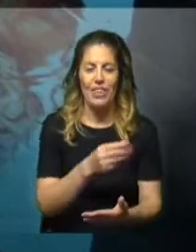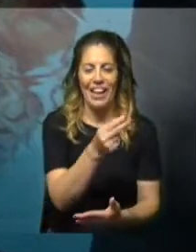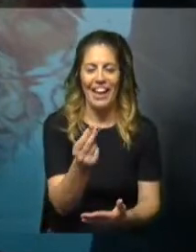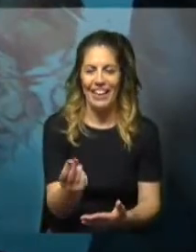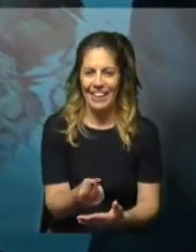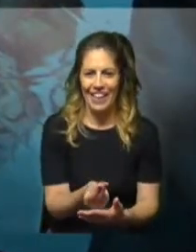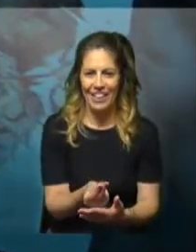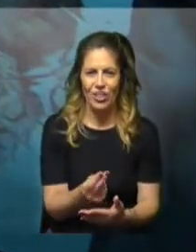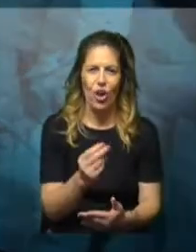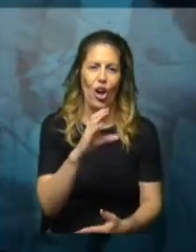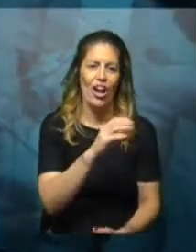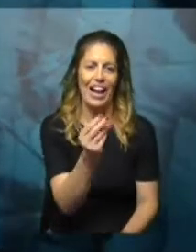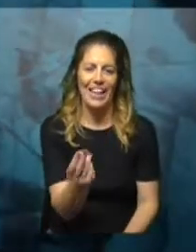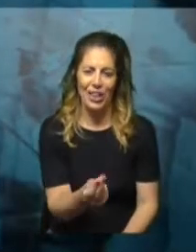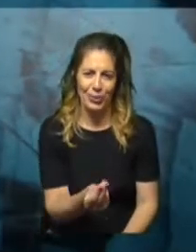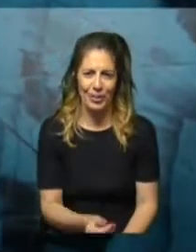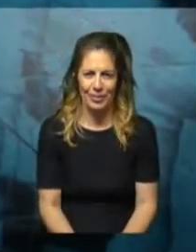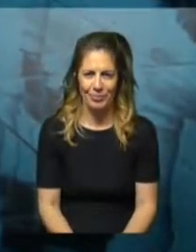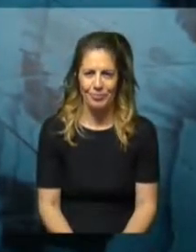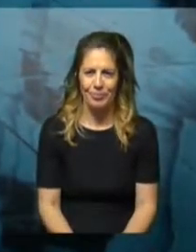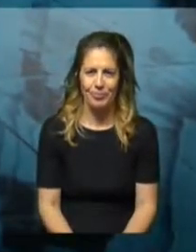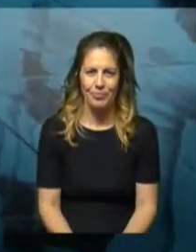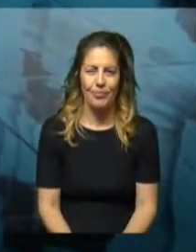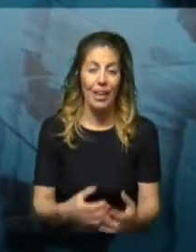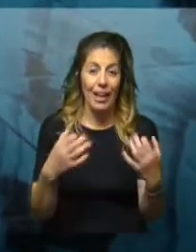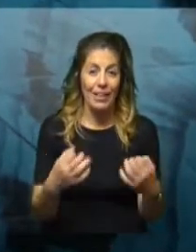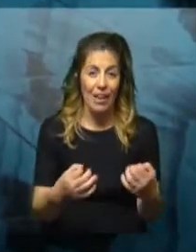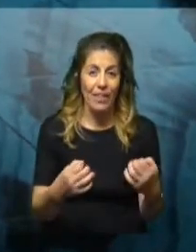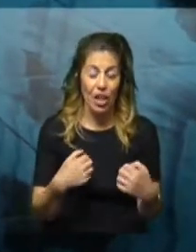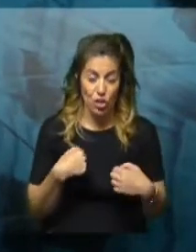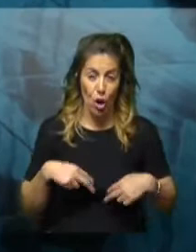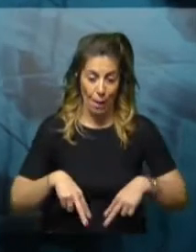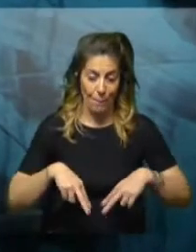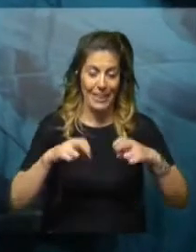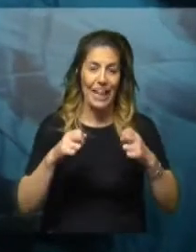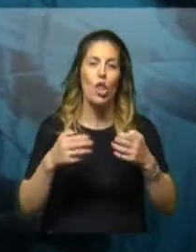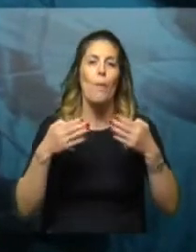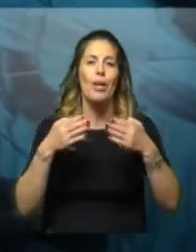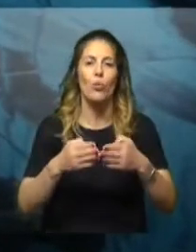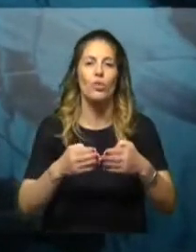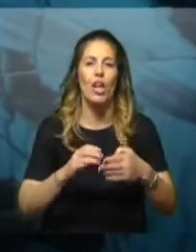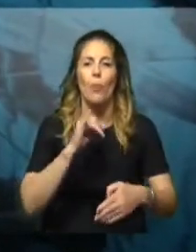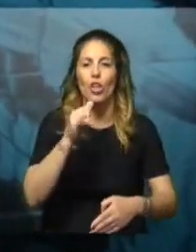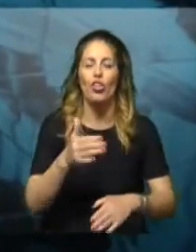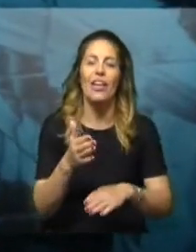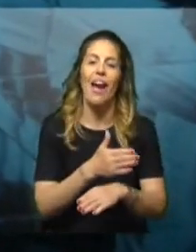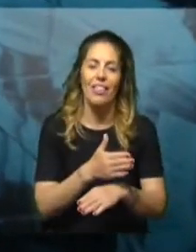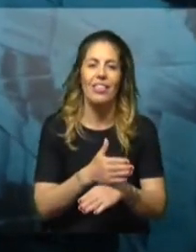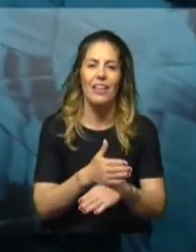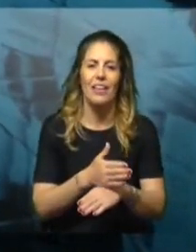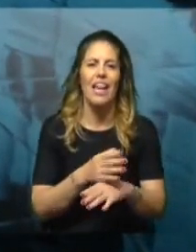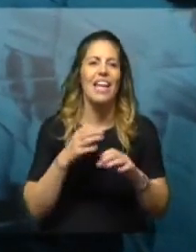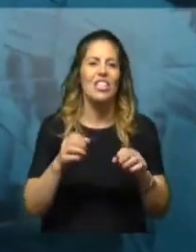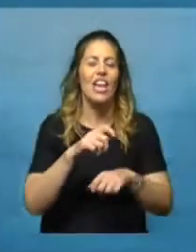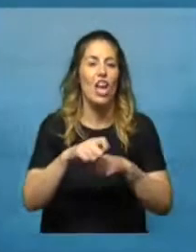no caricatura retrato este la verdad que yo estuve investigando pregunté cómo te conté antes llegué